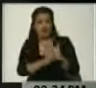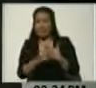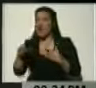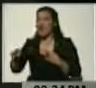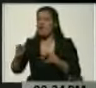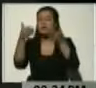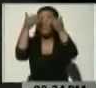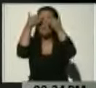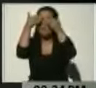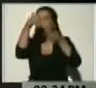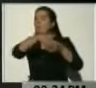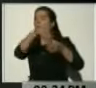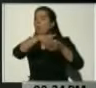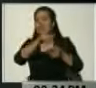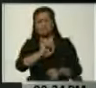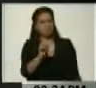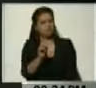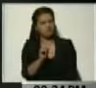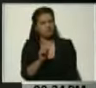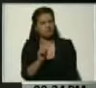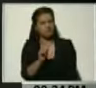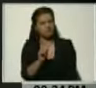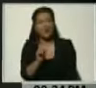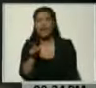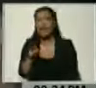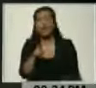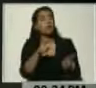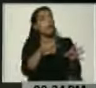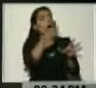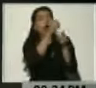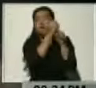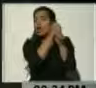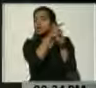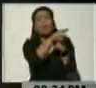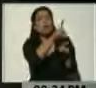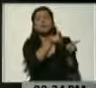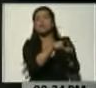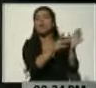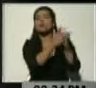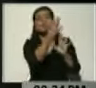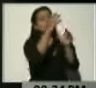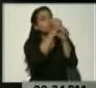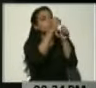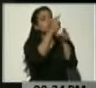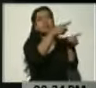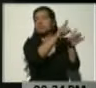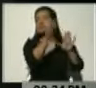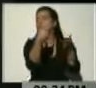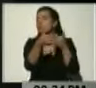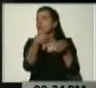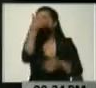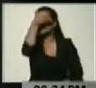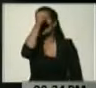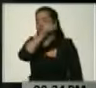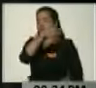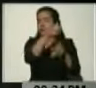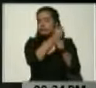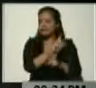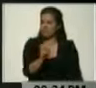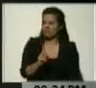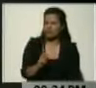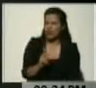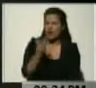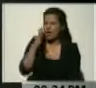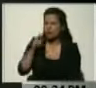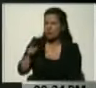el mesianismo es eso. Creer de manera ciega en algo o en alguien. No, no es eso